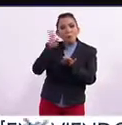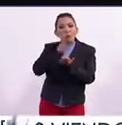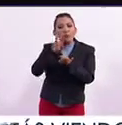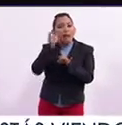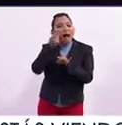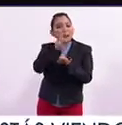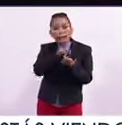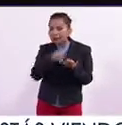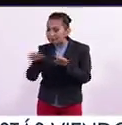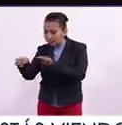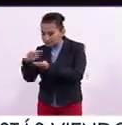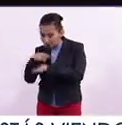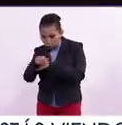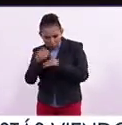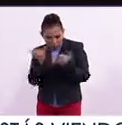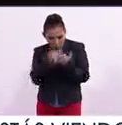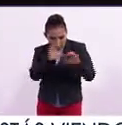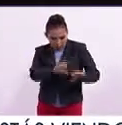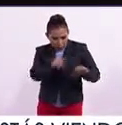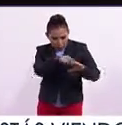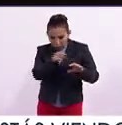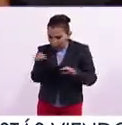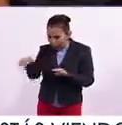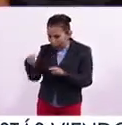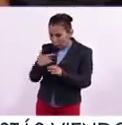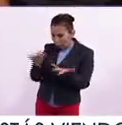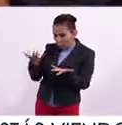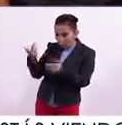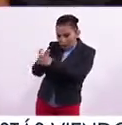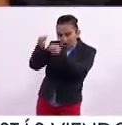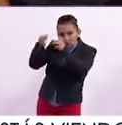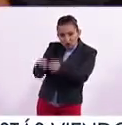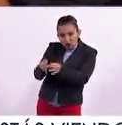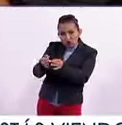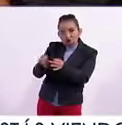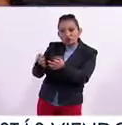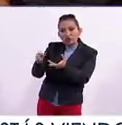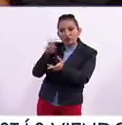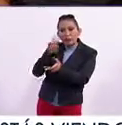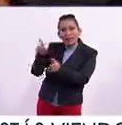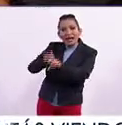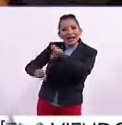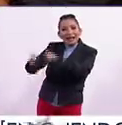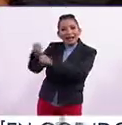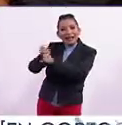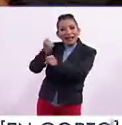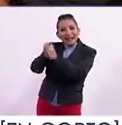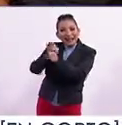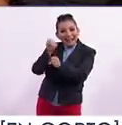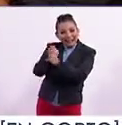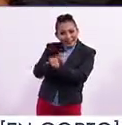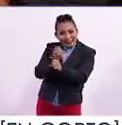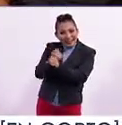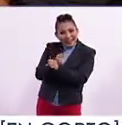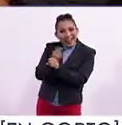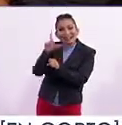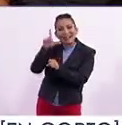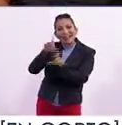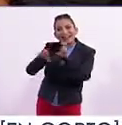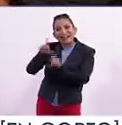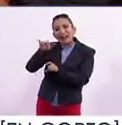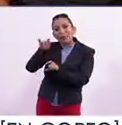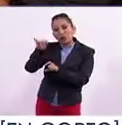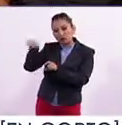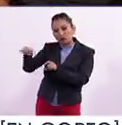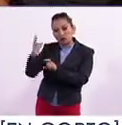números concuerdan con lo que vemos en la práctica, con lo que vemos ya en laboratorios. Aquí